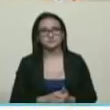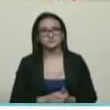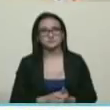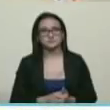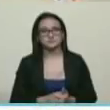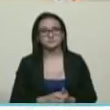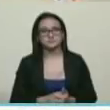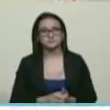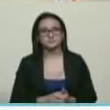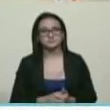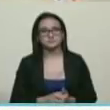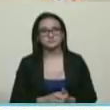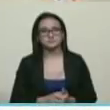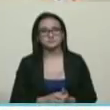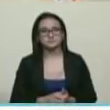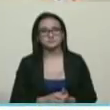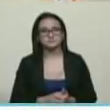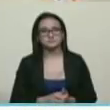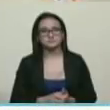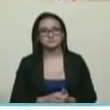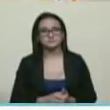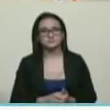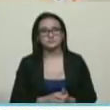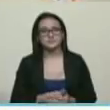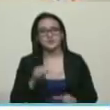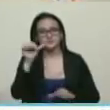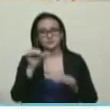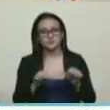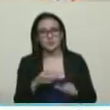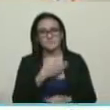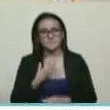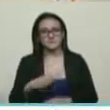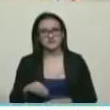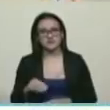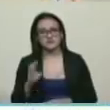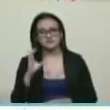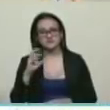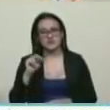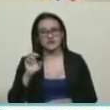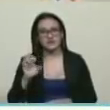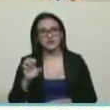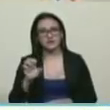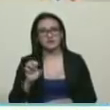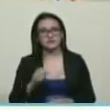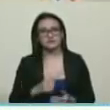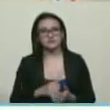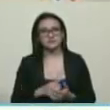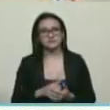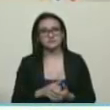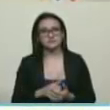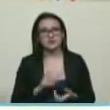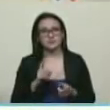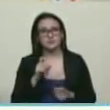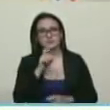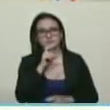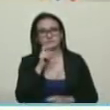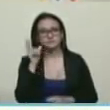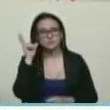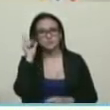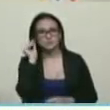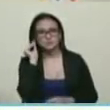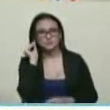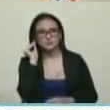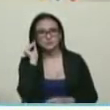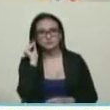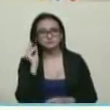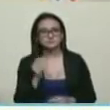haciendo elecciones. Naciones a esta hora de la presidenta del Consejo Nacional Electoral, Tibisay Lucena, mientras experimentan algunas dificultades con el sonido desde